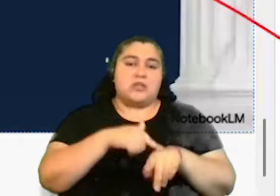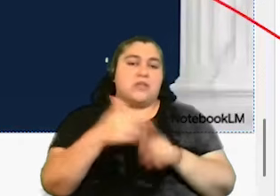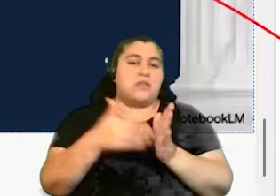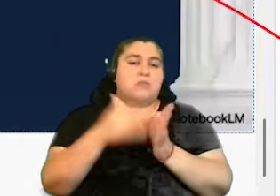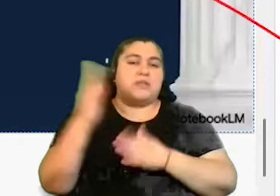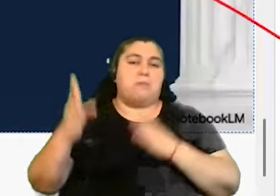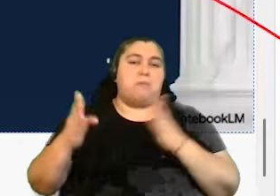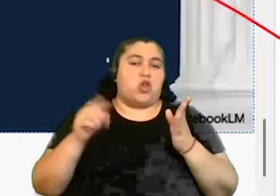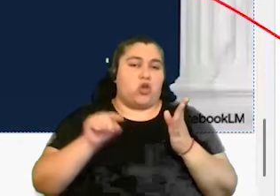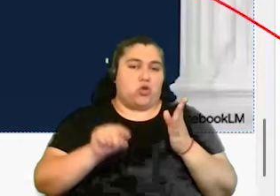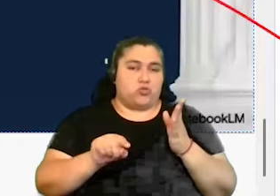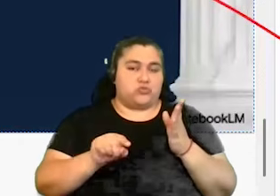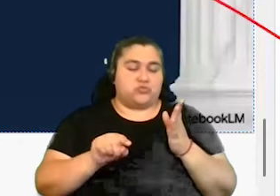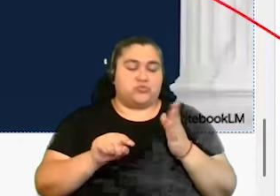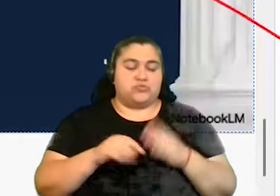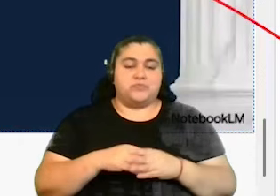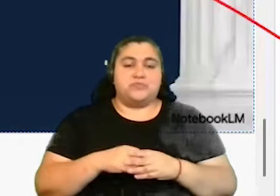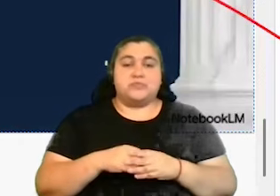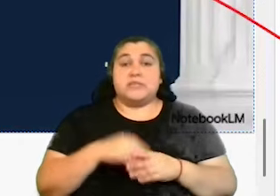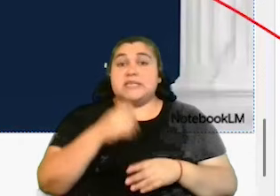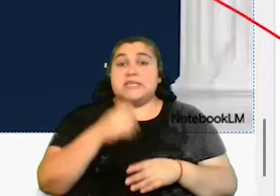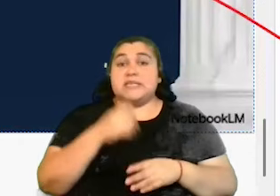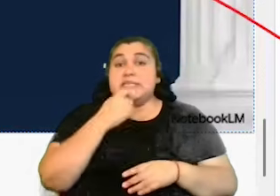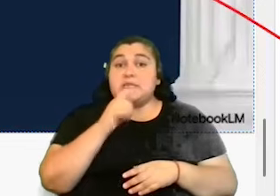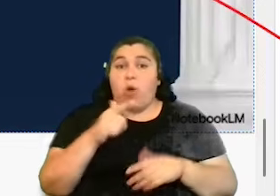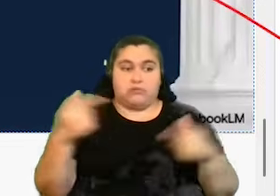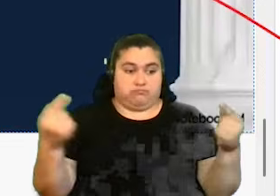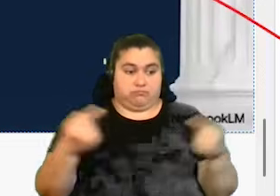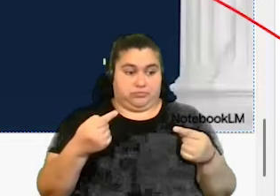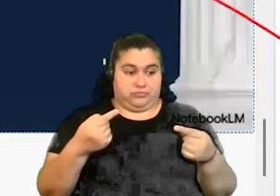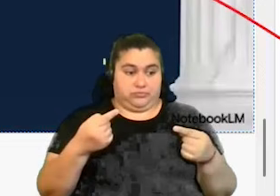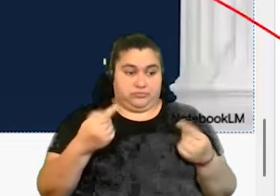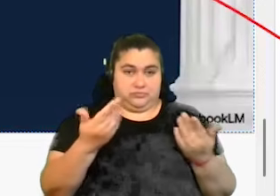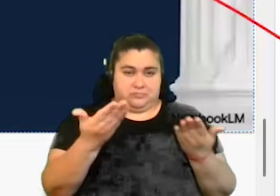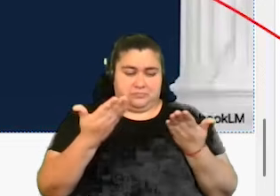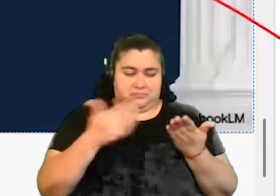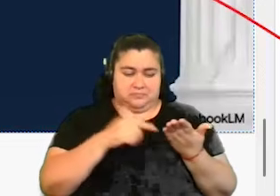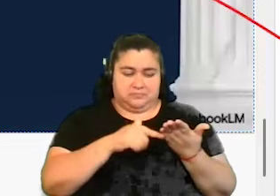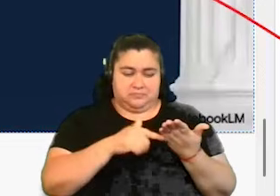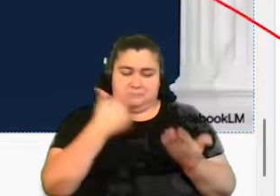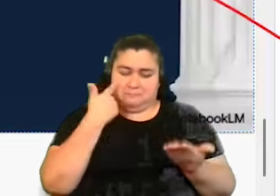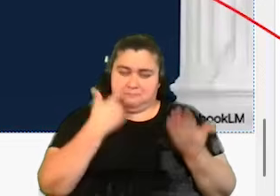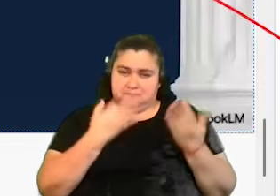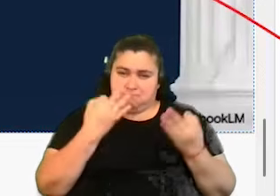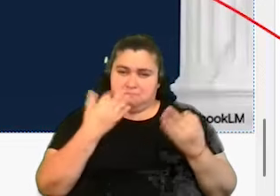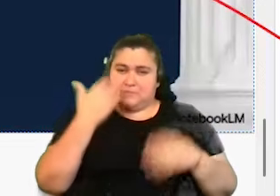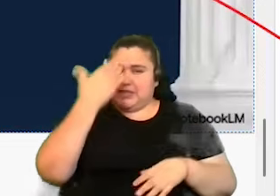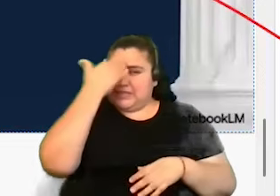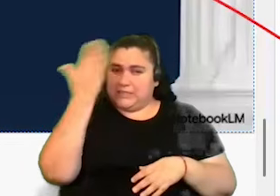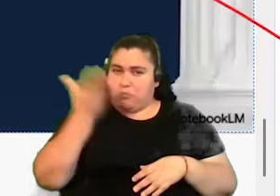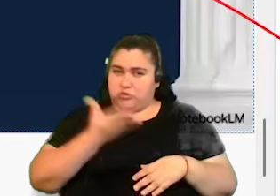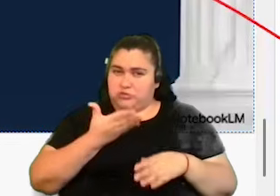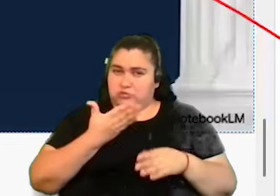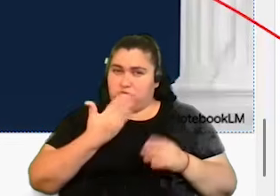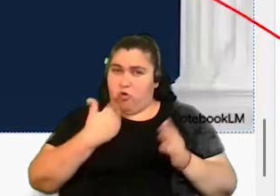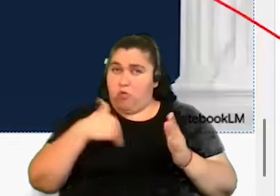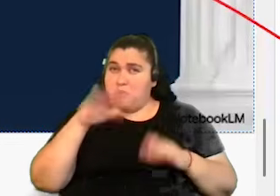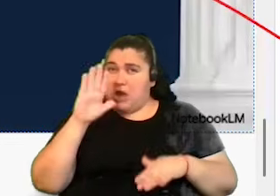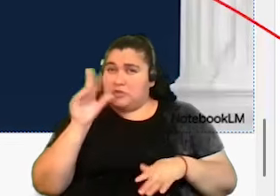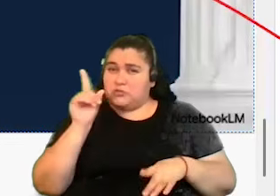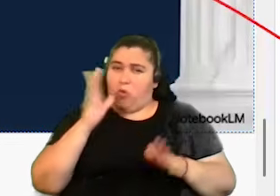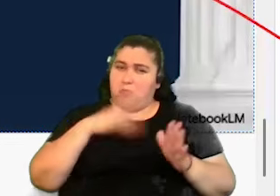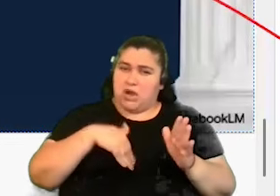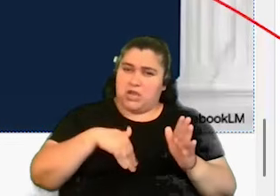Entonces, si no encuentro una discrepancia significativa, que puede ser el 15% o superar la condición objetiva de publicidad o